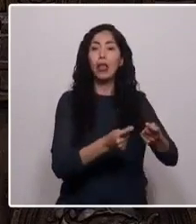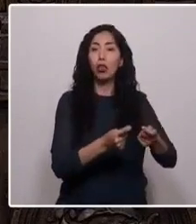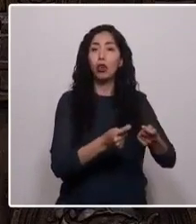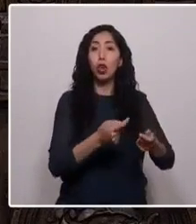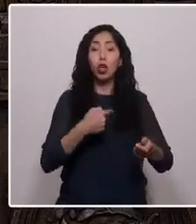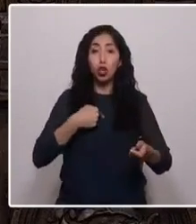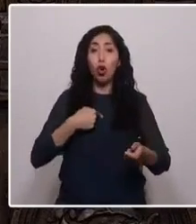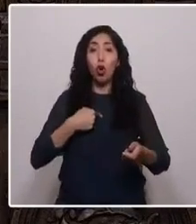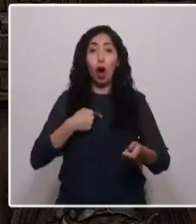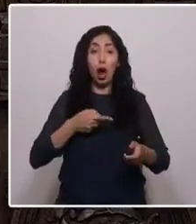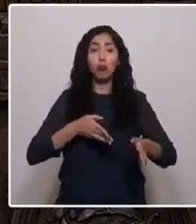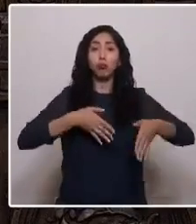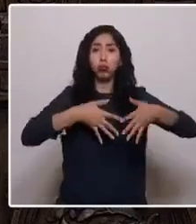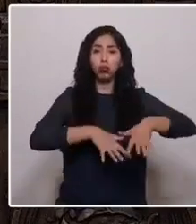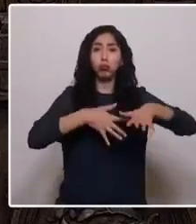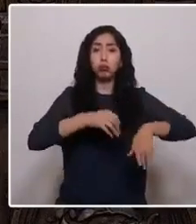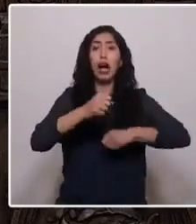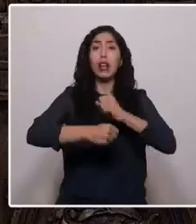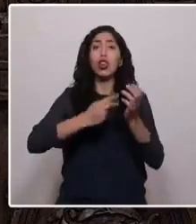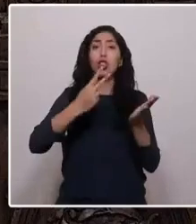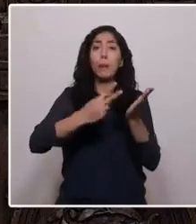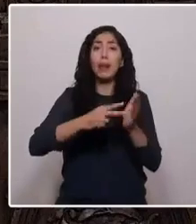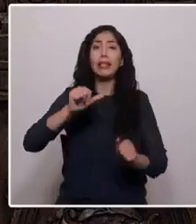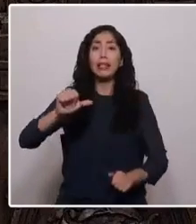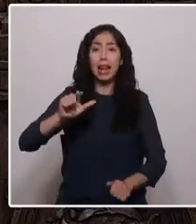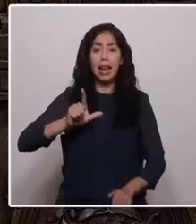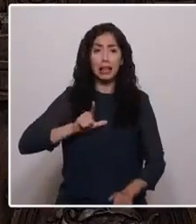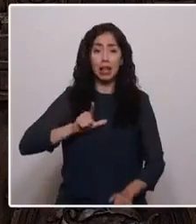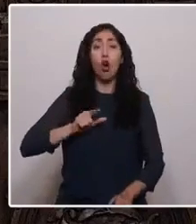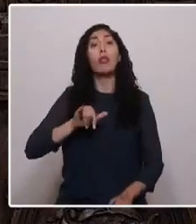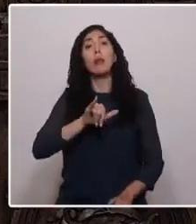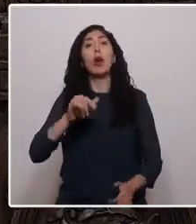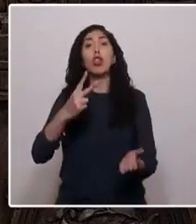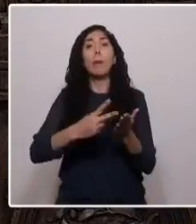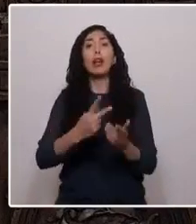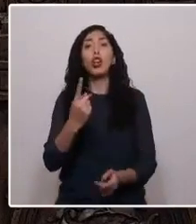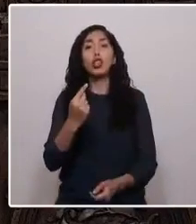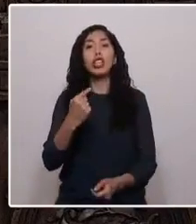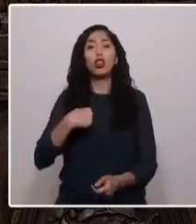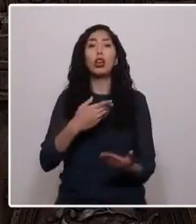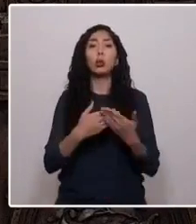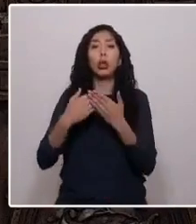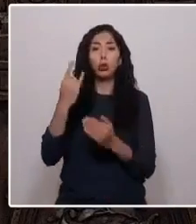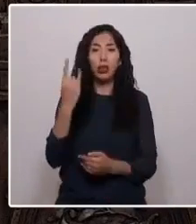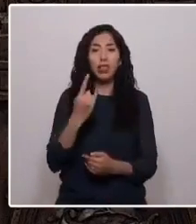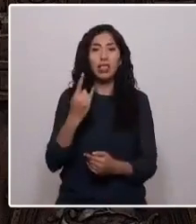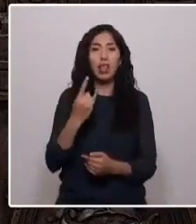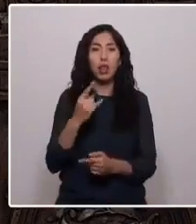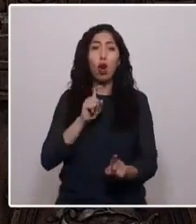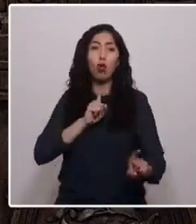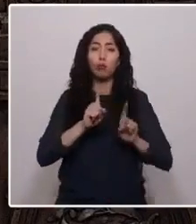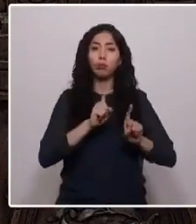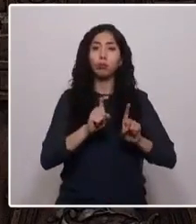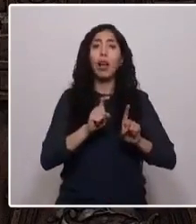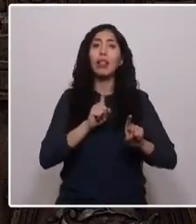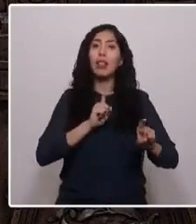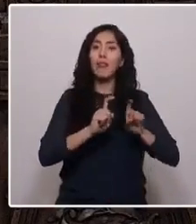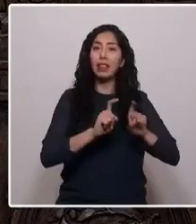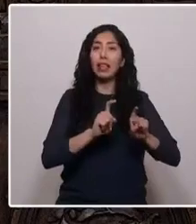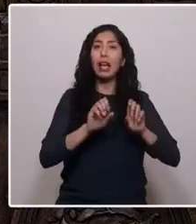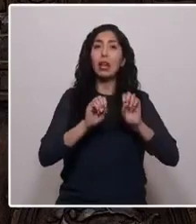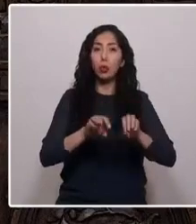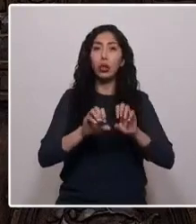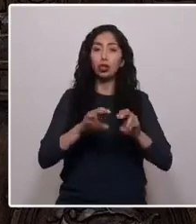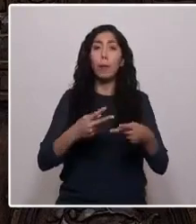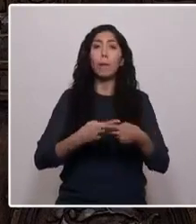año 2006 como liceano y el año 2011 como estudiante universitario para defender la educación pública y es imperativo consagrar